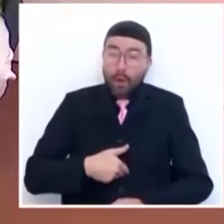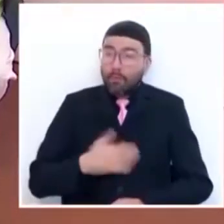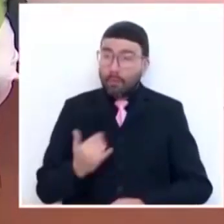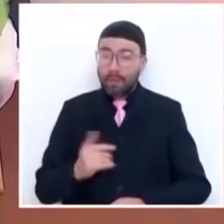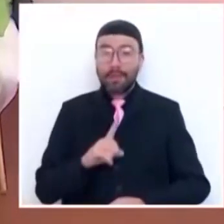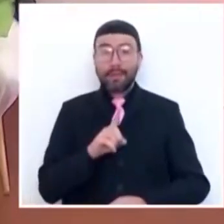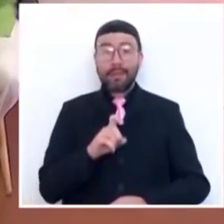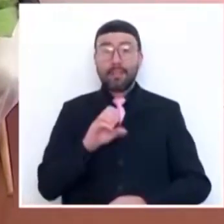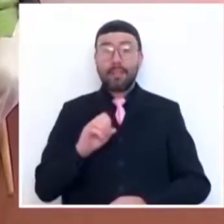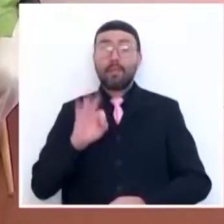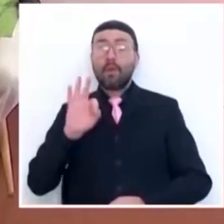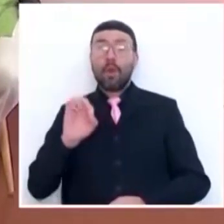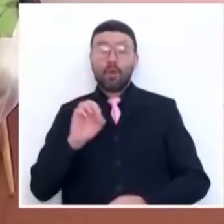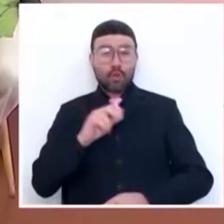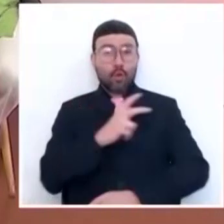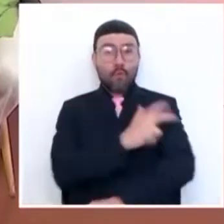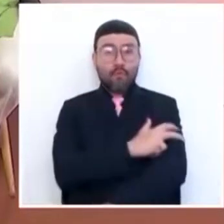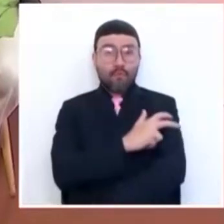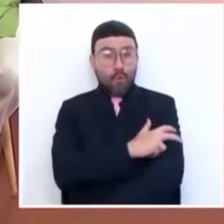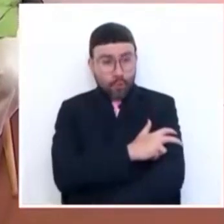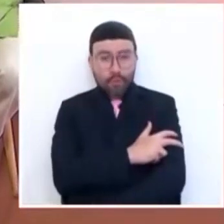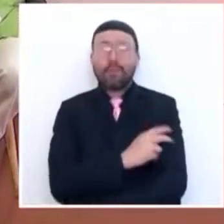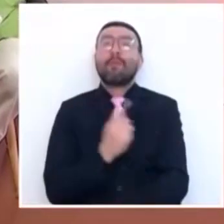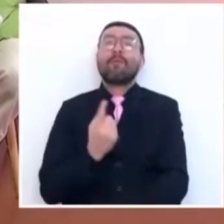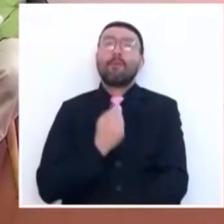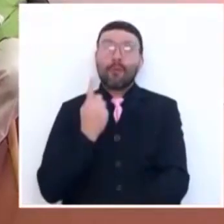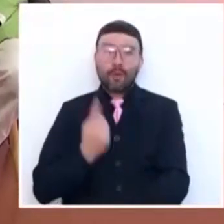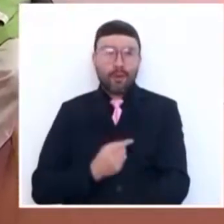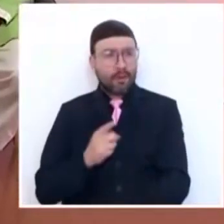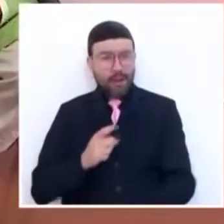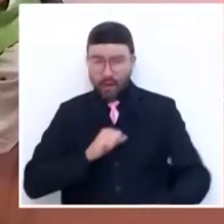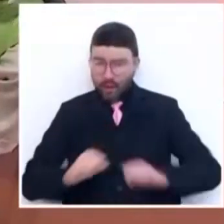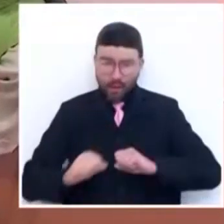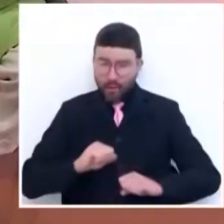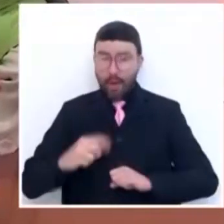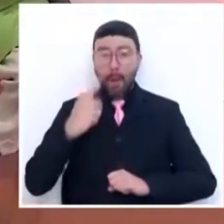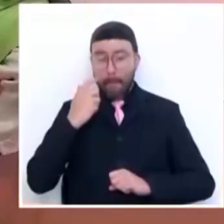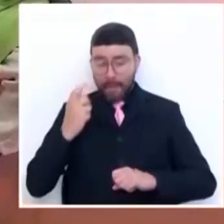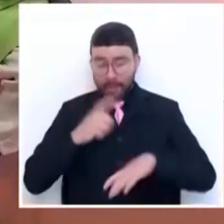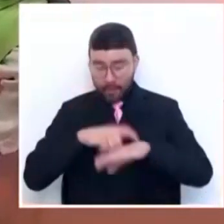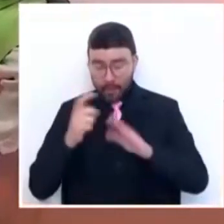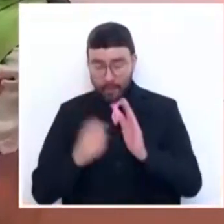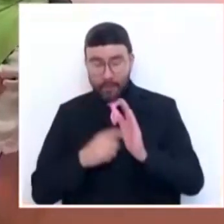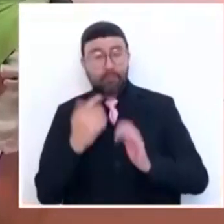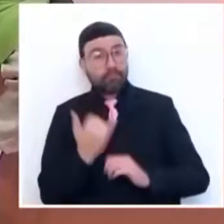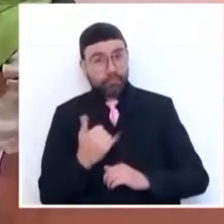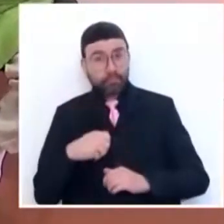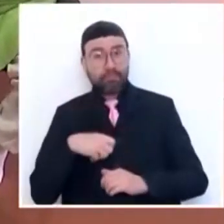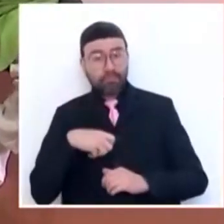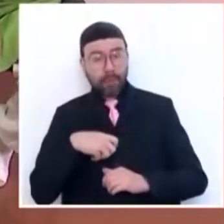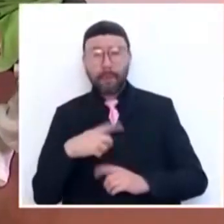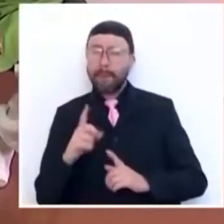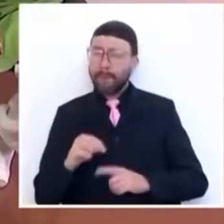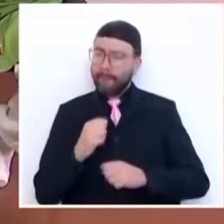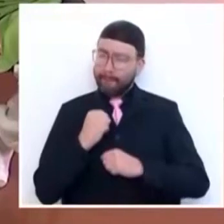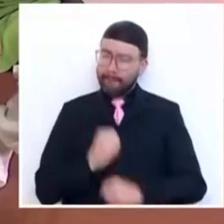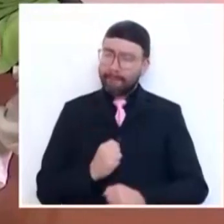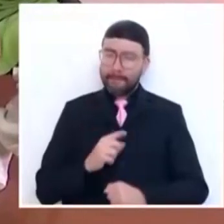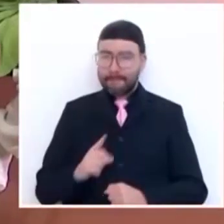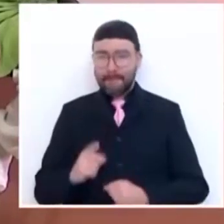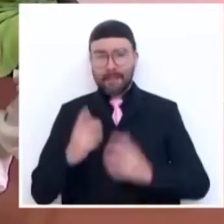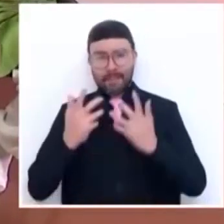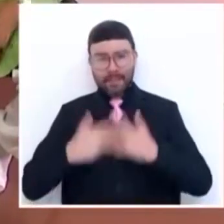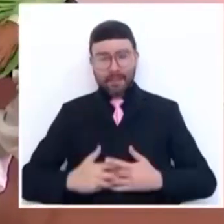del cuerpo humano, el único. Es el ejercicio más completo que existe. Y además fortalece nuestro sistema